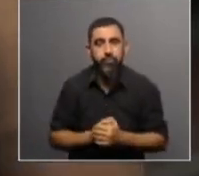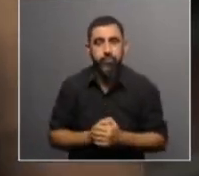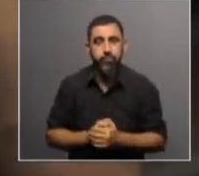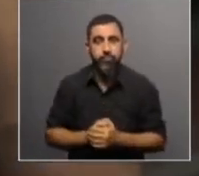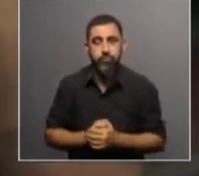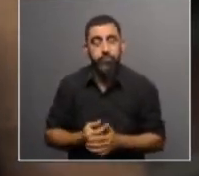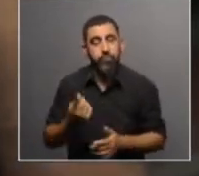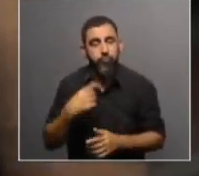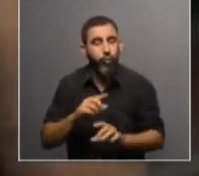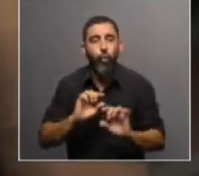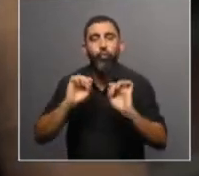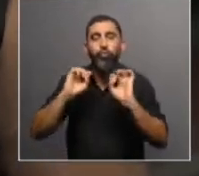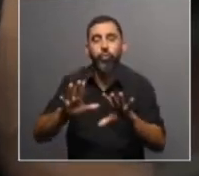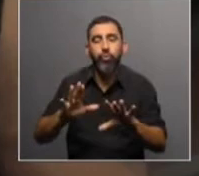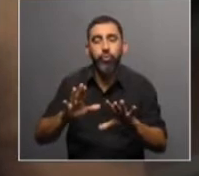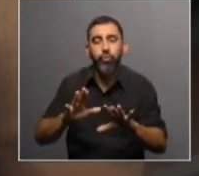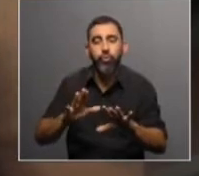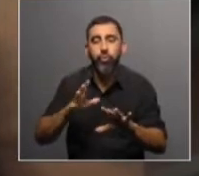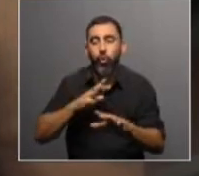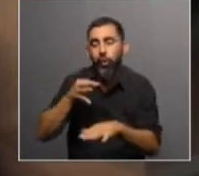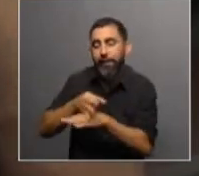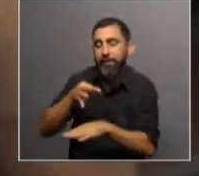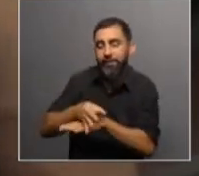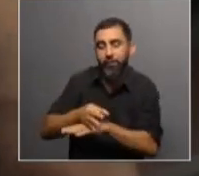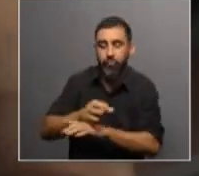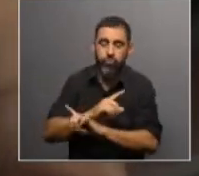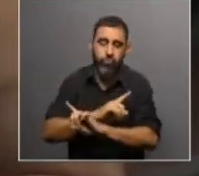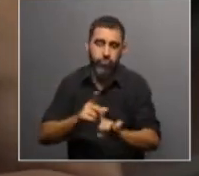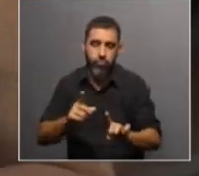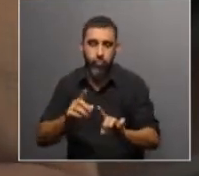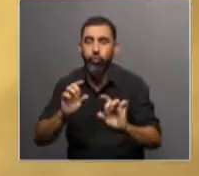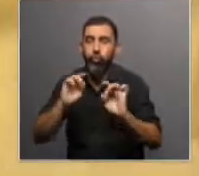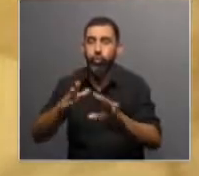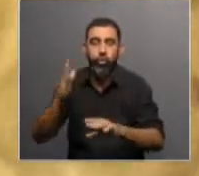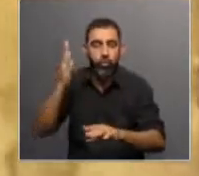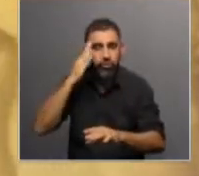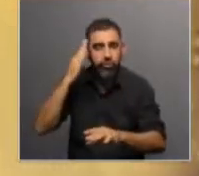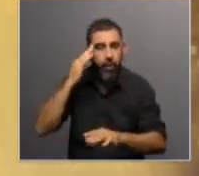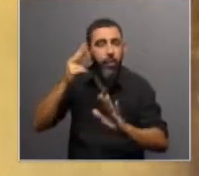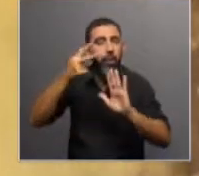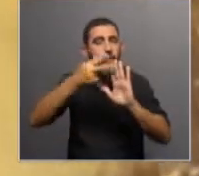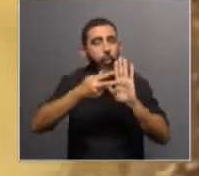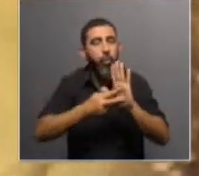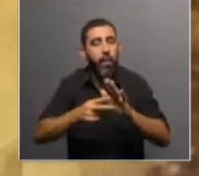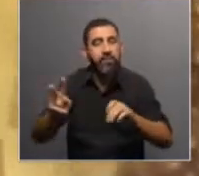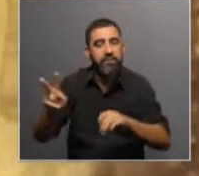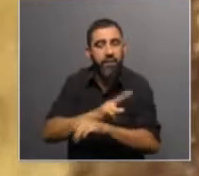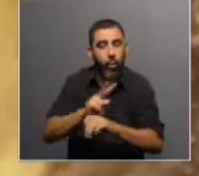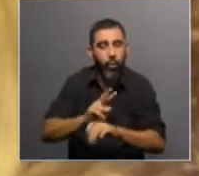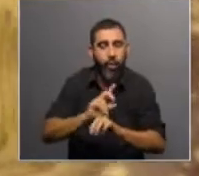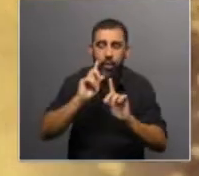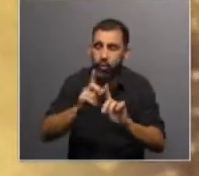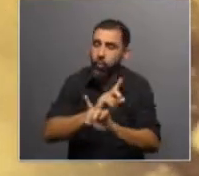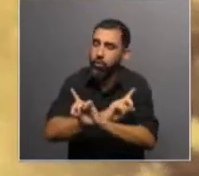Entonces no es solamente te voy a capacitar, no es solamente que sepas cuáles las normas de seguridad, sino también